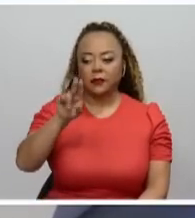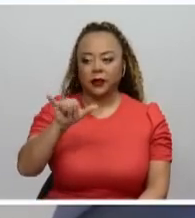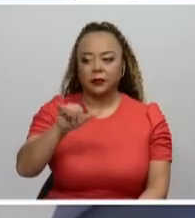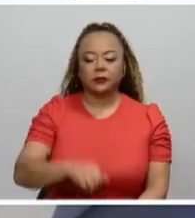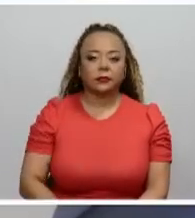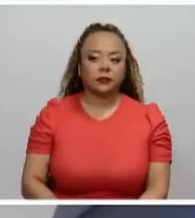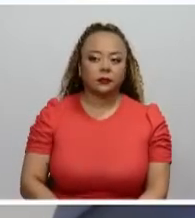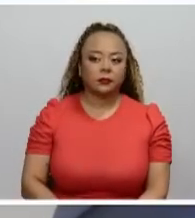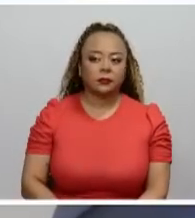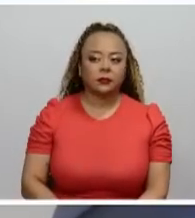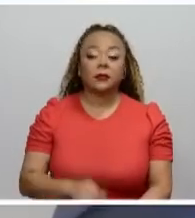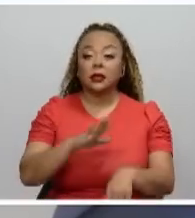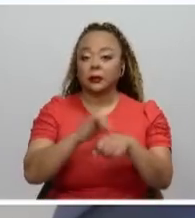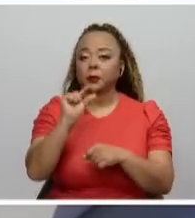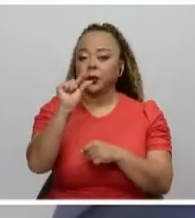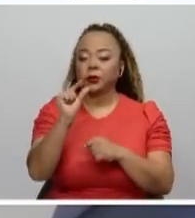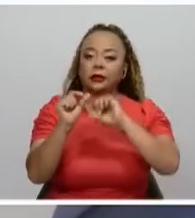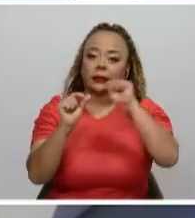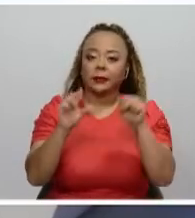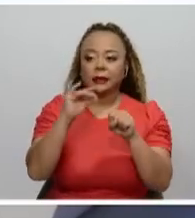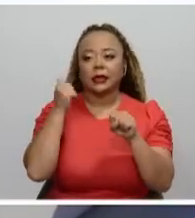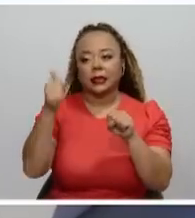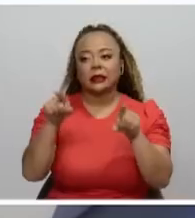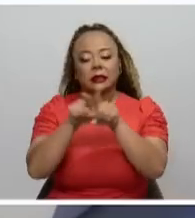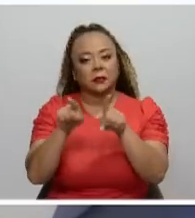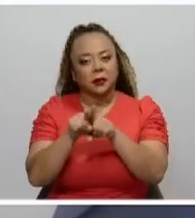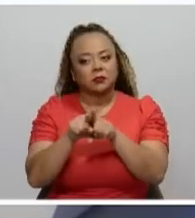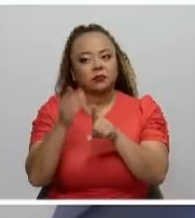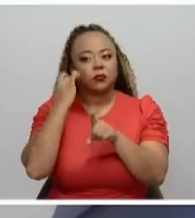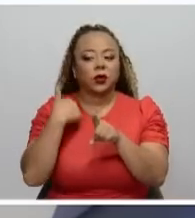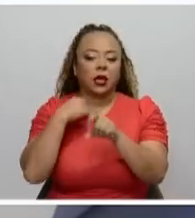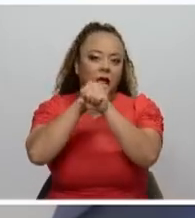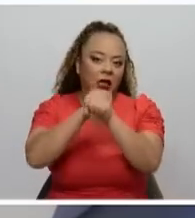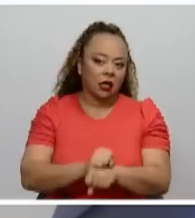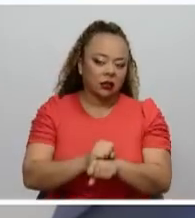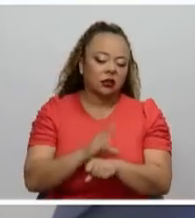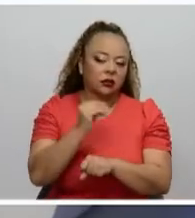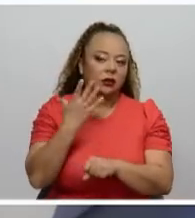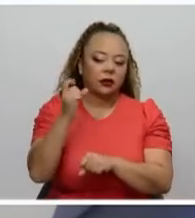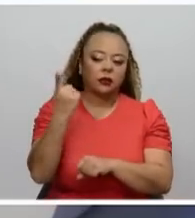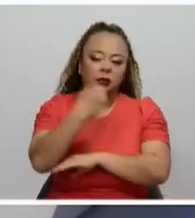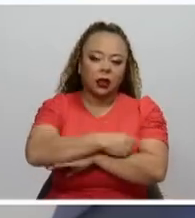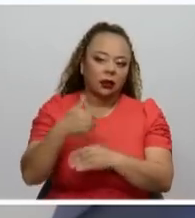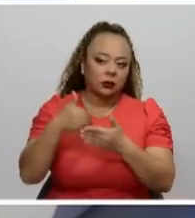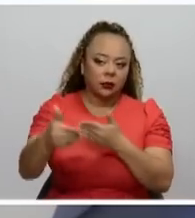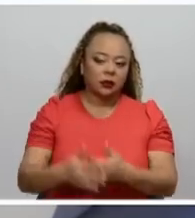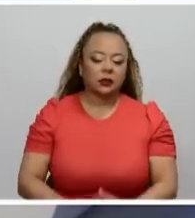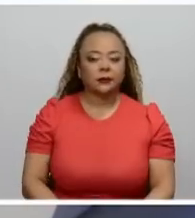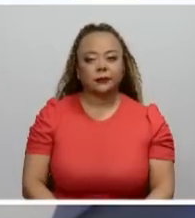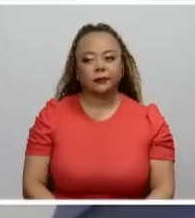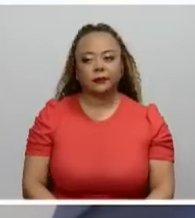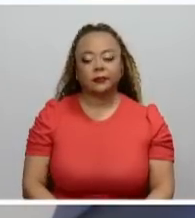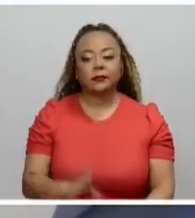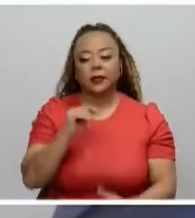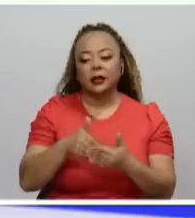le llamaron poquitos a Saprissa de la liga puede que también venga la cosa porque hay clásico y se van un día después Sí sí y